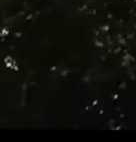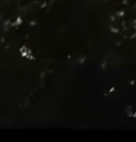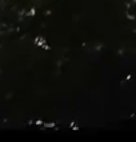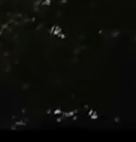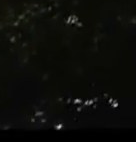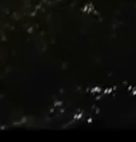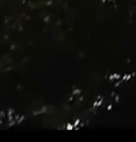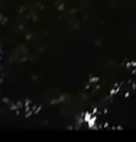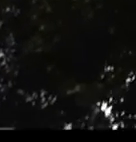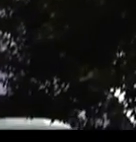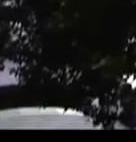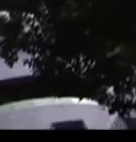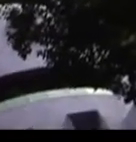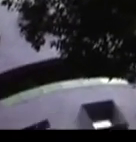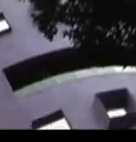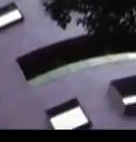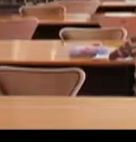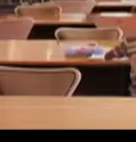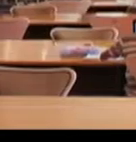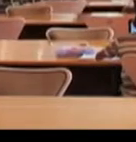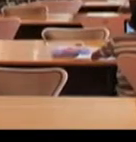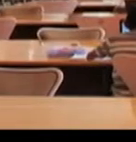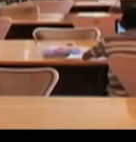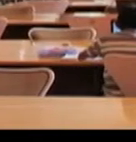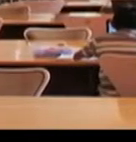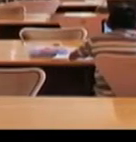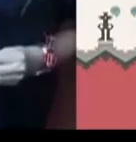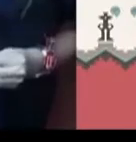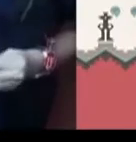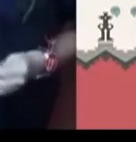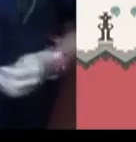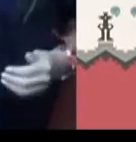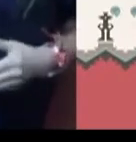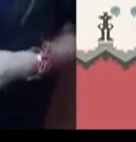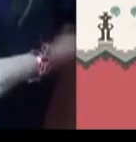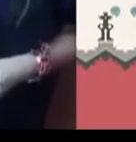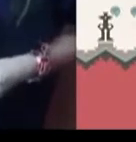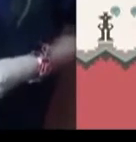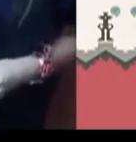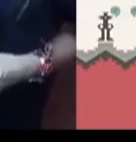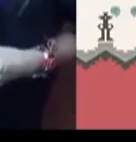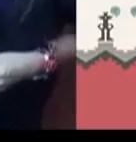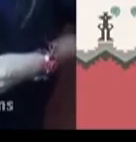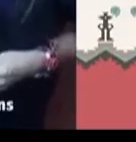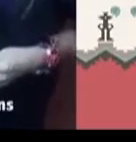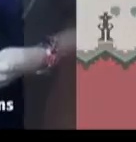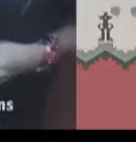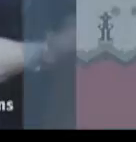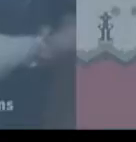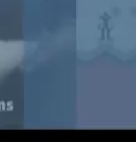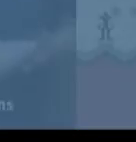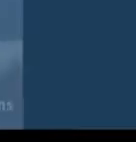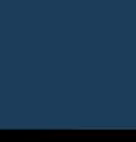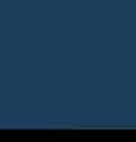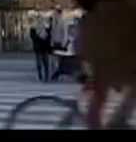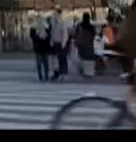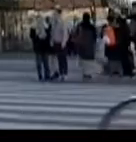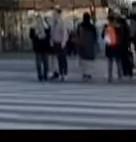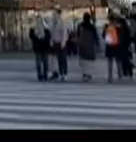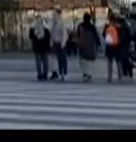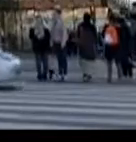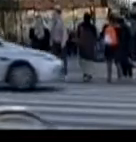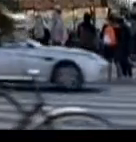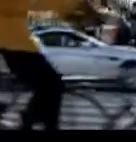de Difusión y Asuntos Internacionales del Instituto Nacional de Lenguas Indígenas, para hablarnos de su segunda feria.